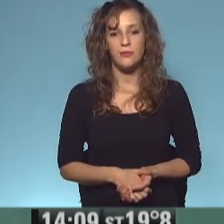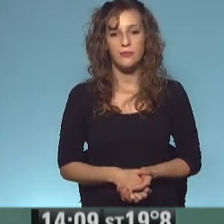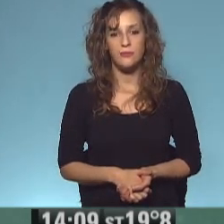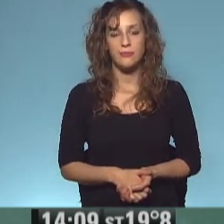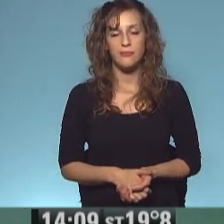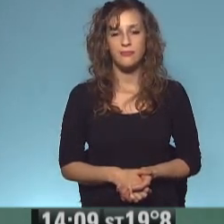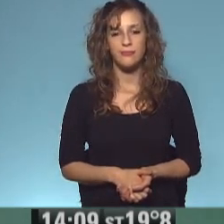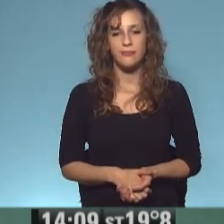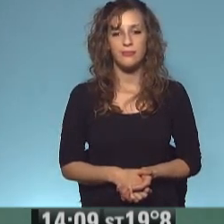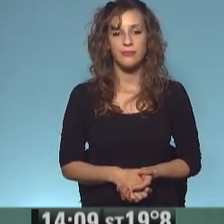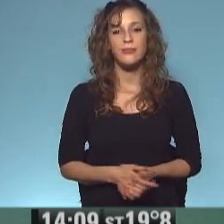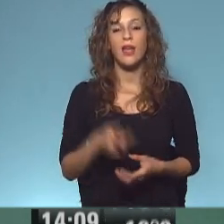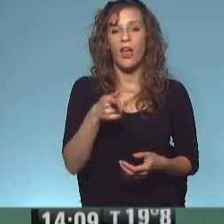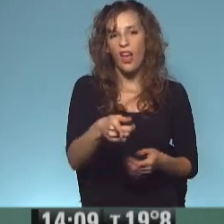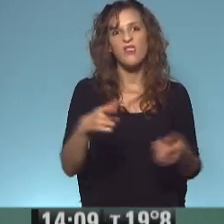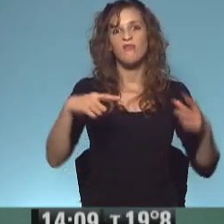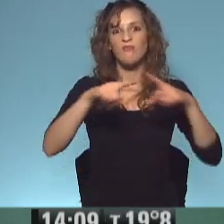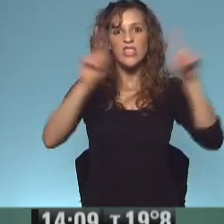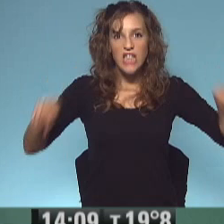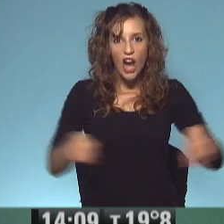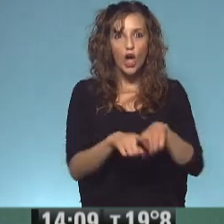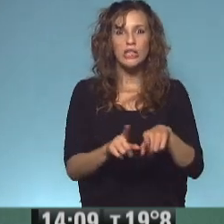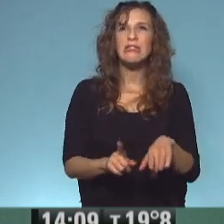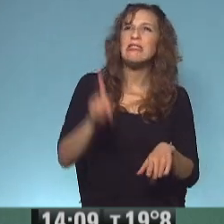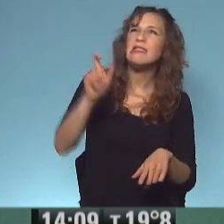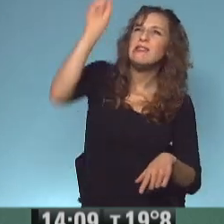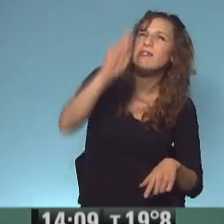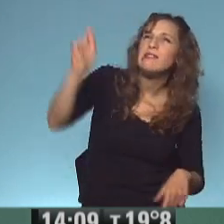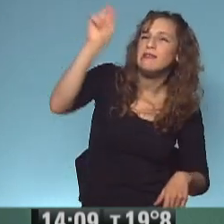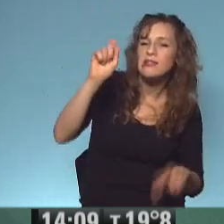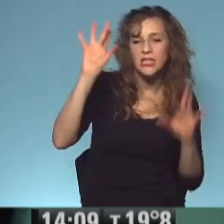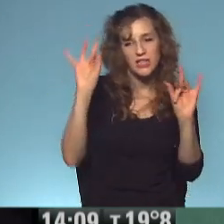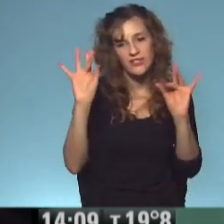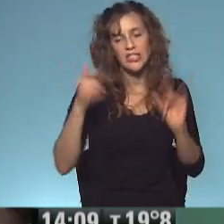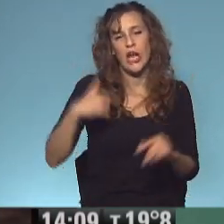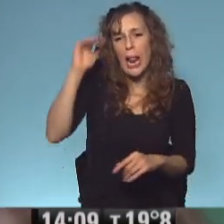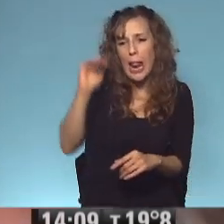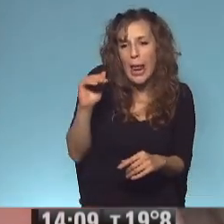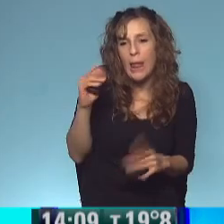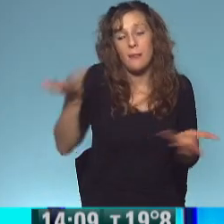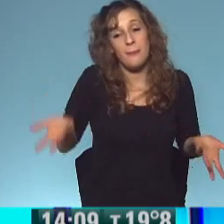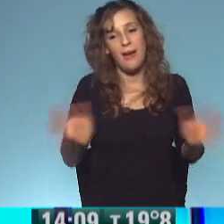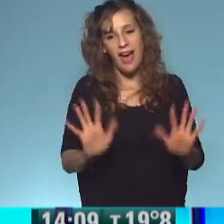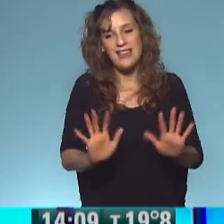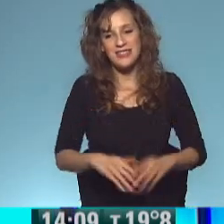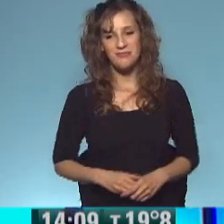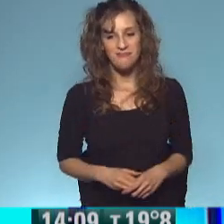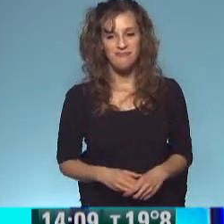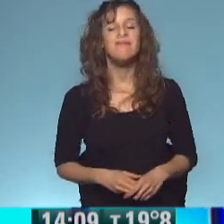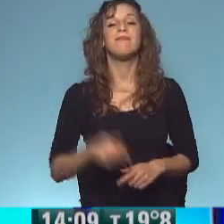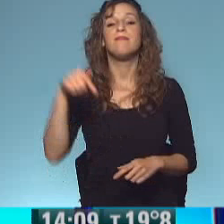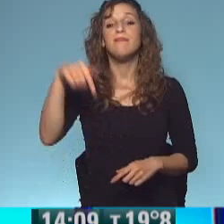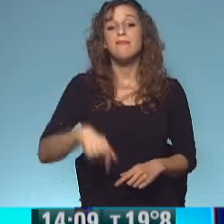Por lo menos para personas pequeñas. A mí me queda bárbaro. Claro. Bueno, ahí en casa ya estamos poniendo en el